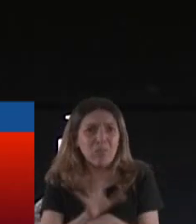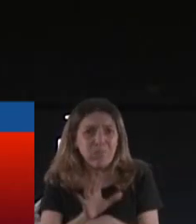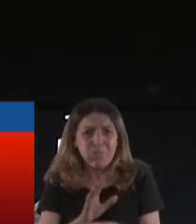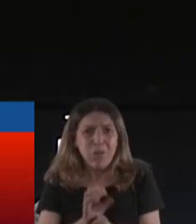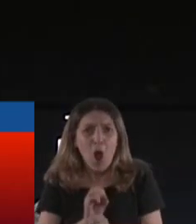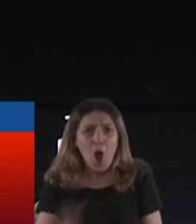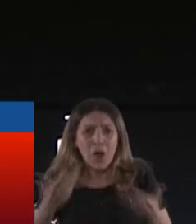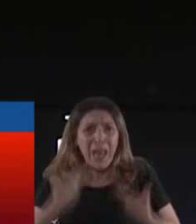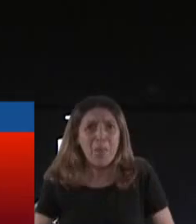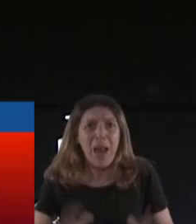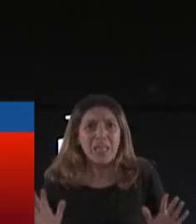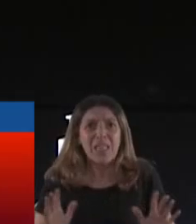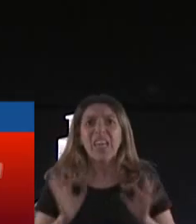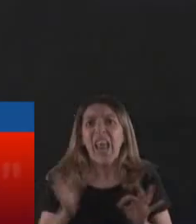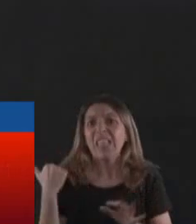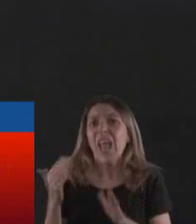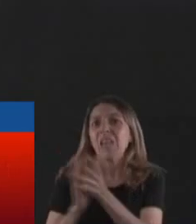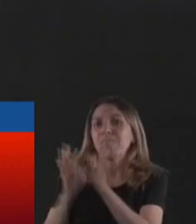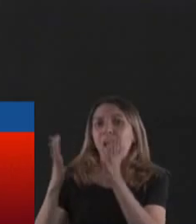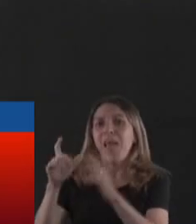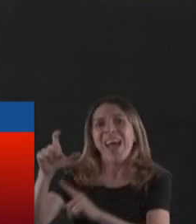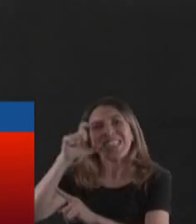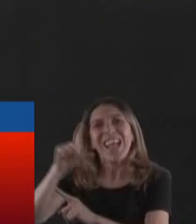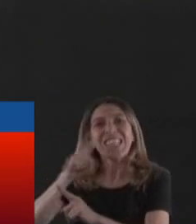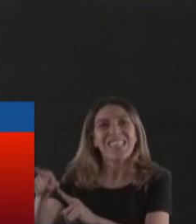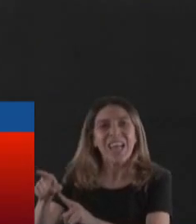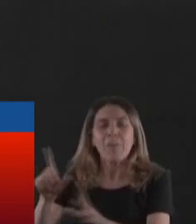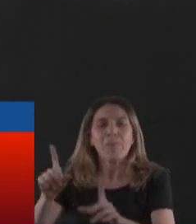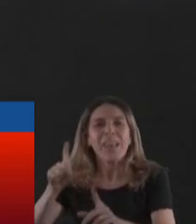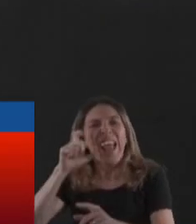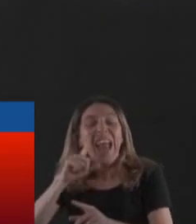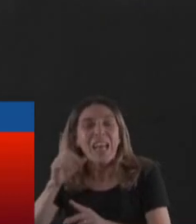Recién le aplaudían a Ceci, cuando